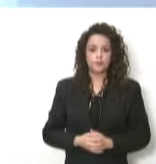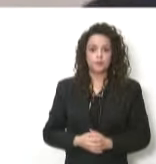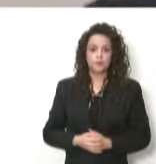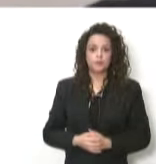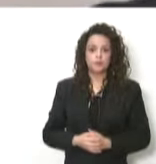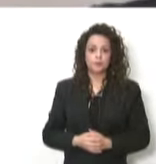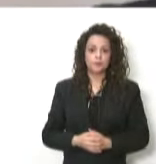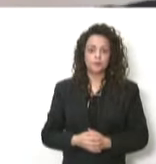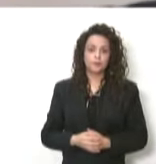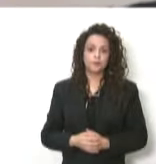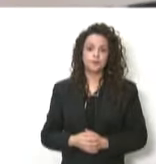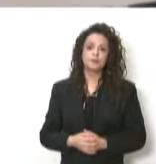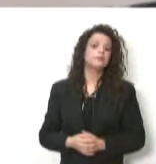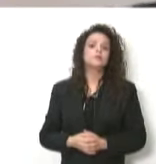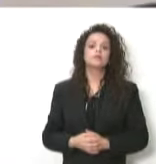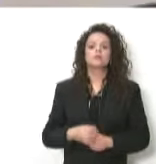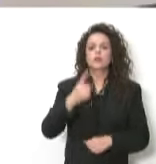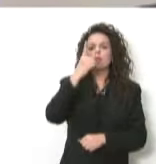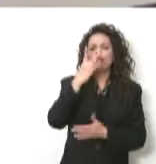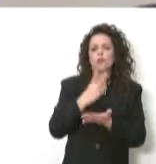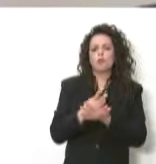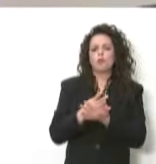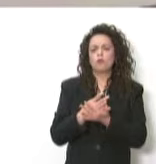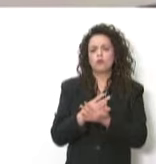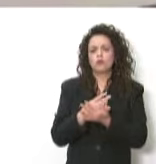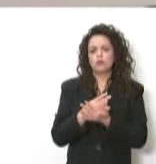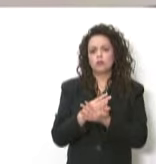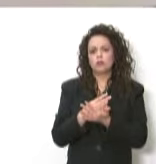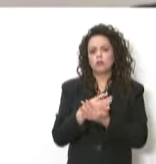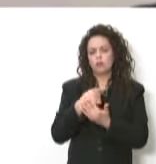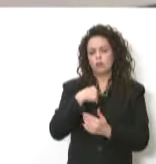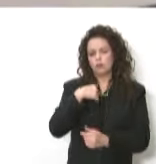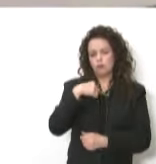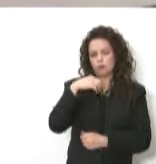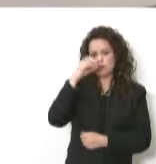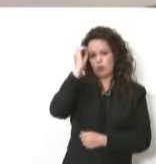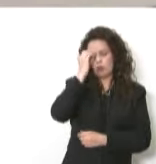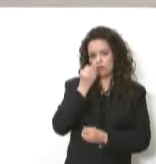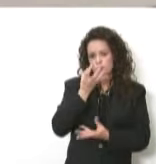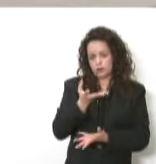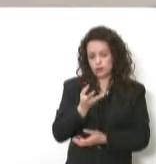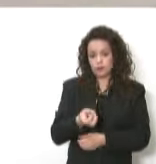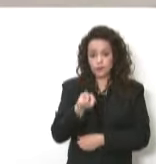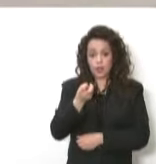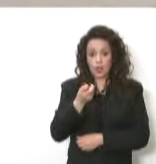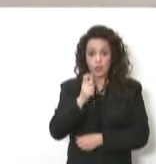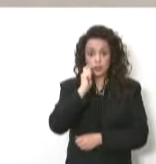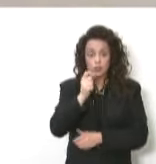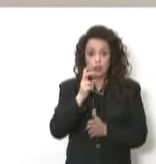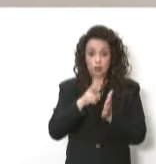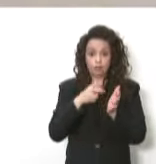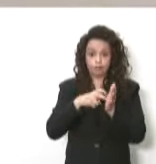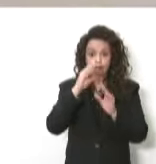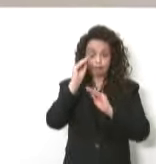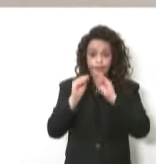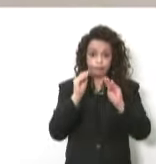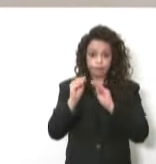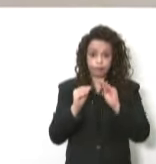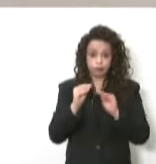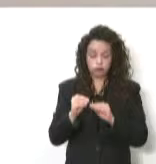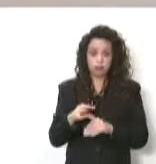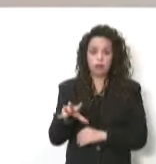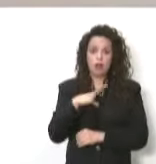No, solamente mencionar que en esta actualización lo que tenemos es la incorporación de un